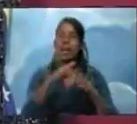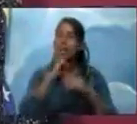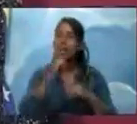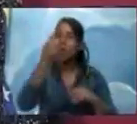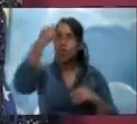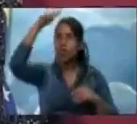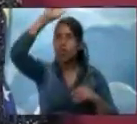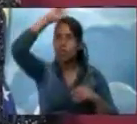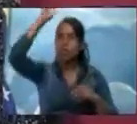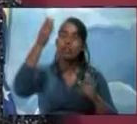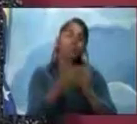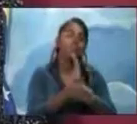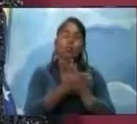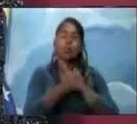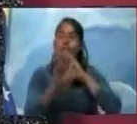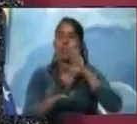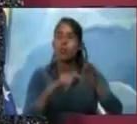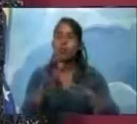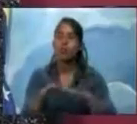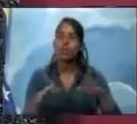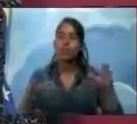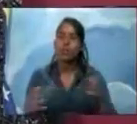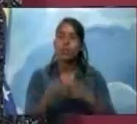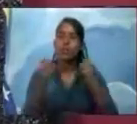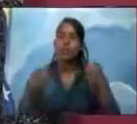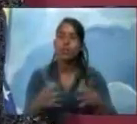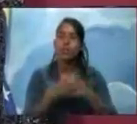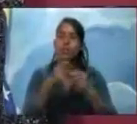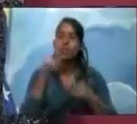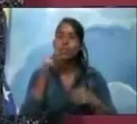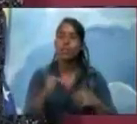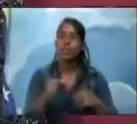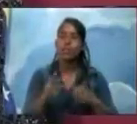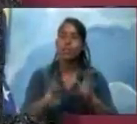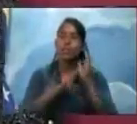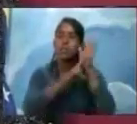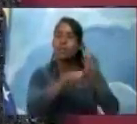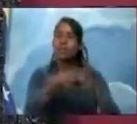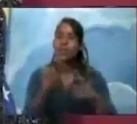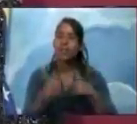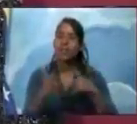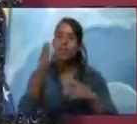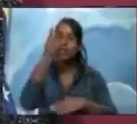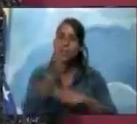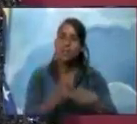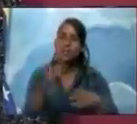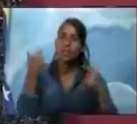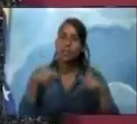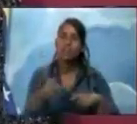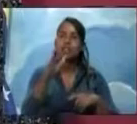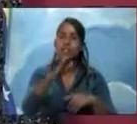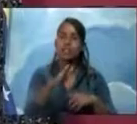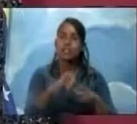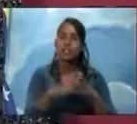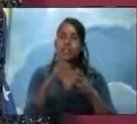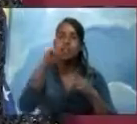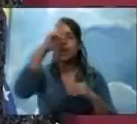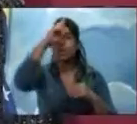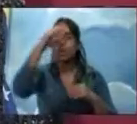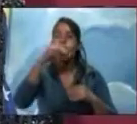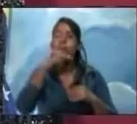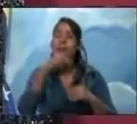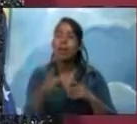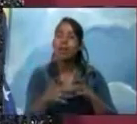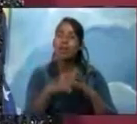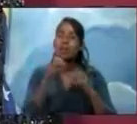era representado por los pies en parte de barro, en parte de hierro, y representaba aquella división que existía entre el imperio romano, que era